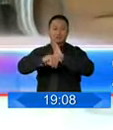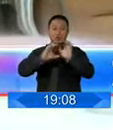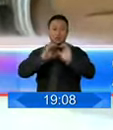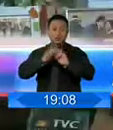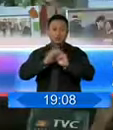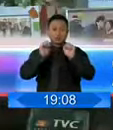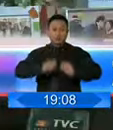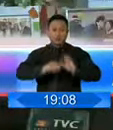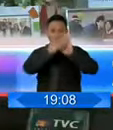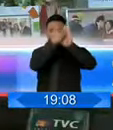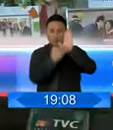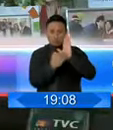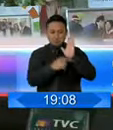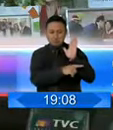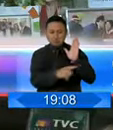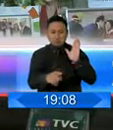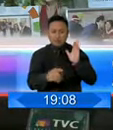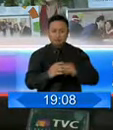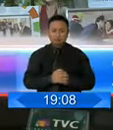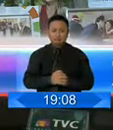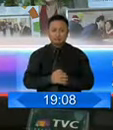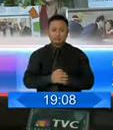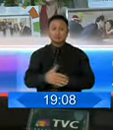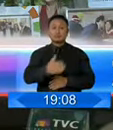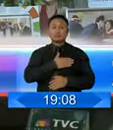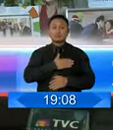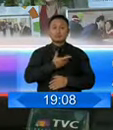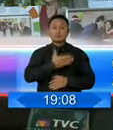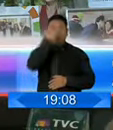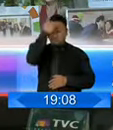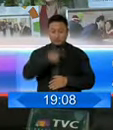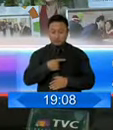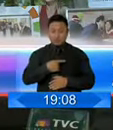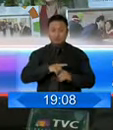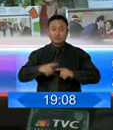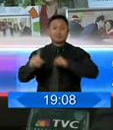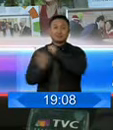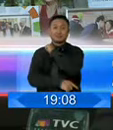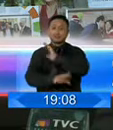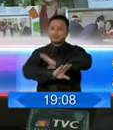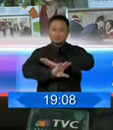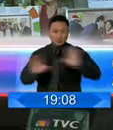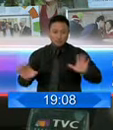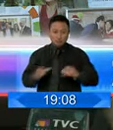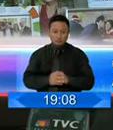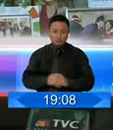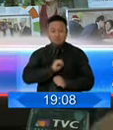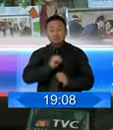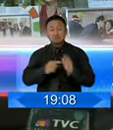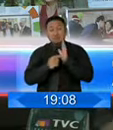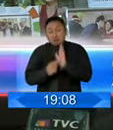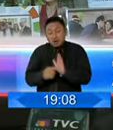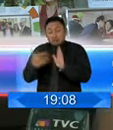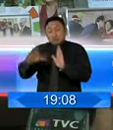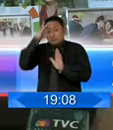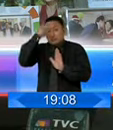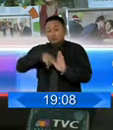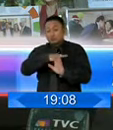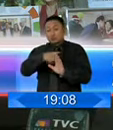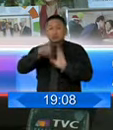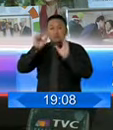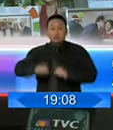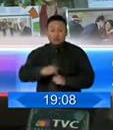comunicación. Nosotros emitimos resoluciones, no emitimos sentencias. Tan emitimos resoluciones que estas pueden